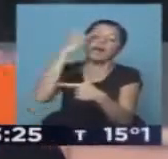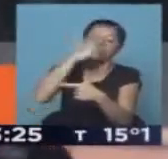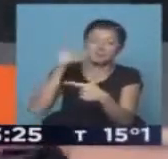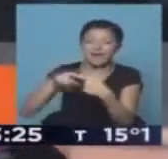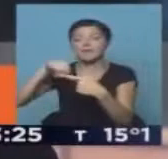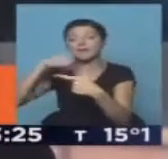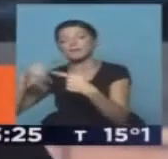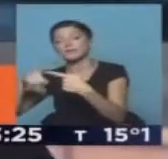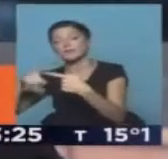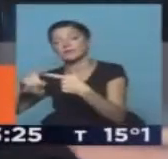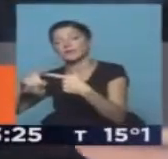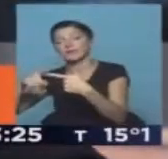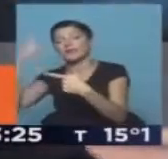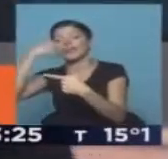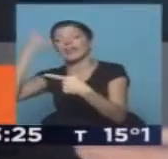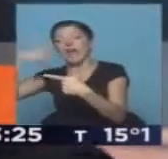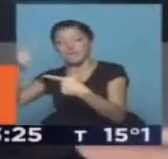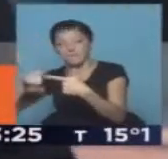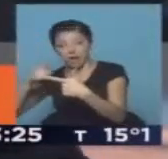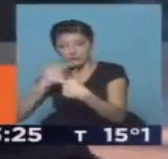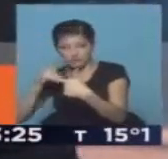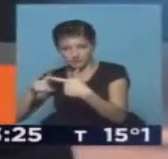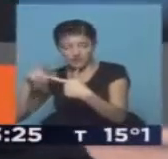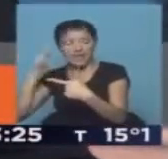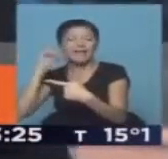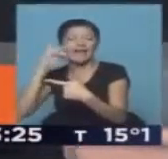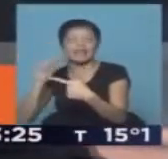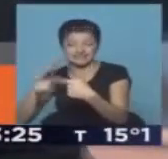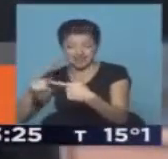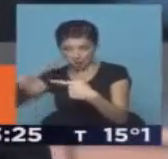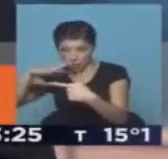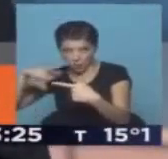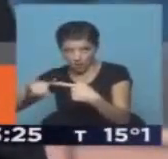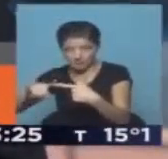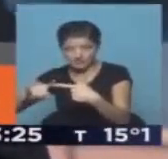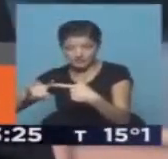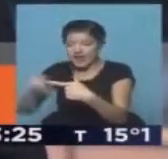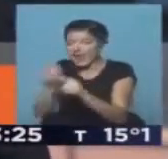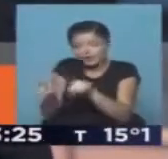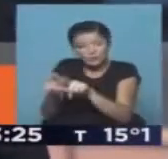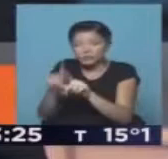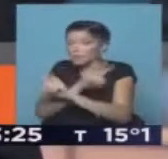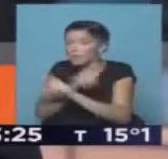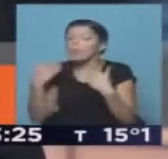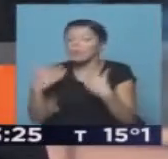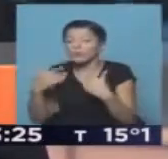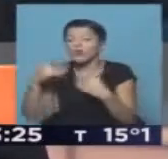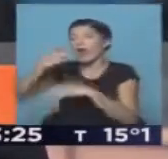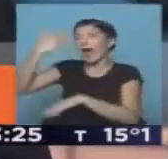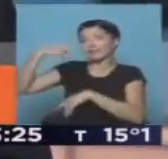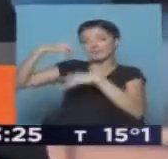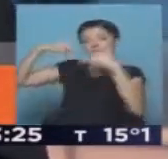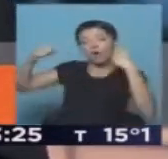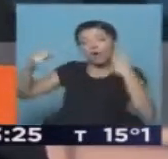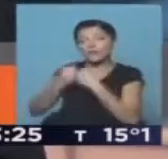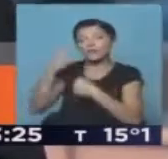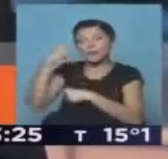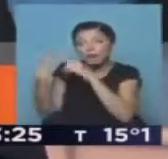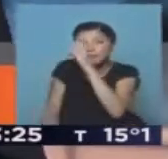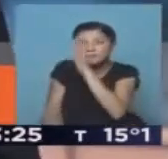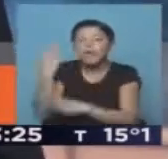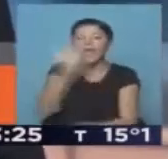estamos hablando de hamás en la franja de gaza bueno tampoco el mundo árabe se puso de acuerdo en ese momento para crear un estado